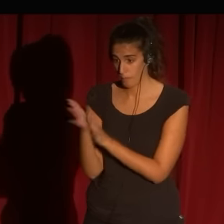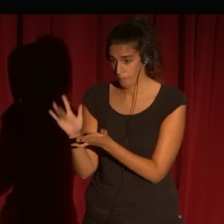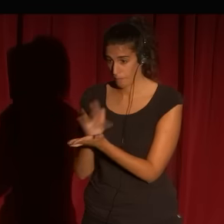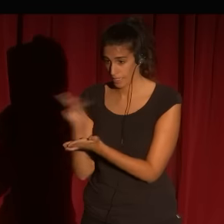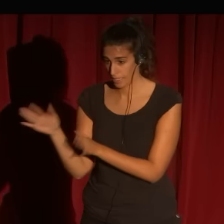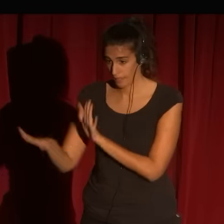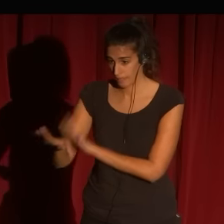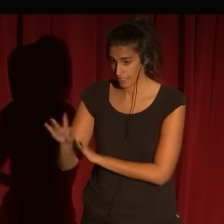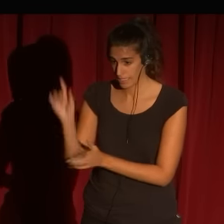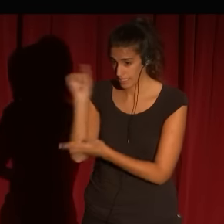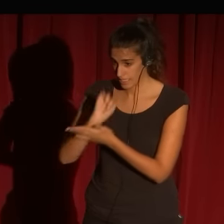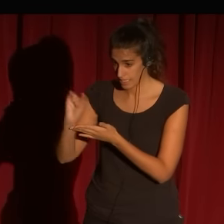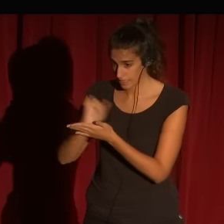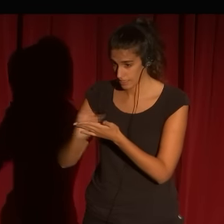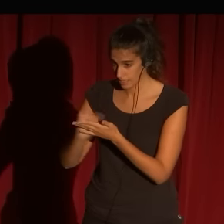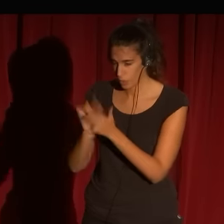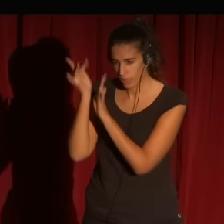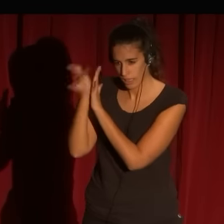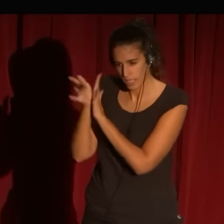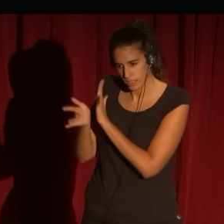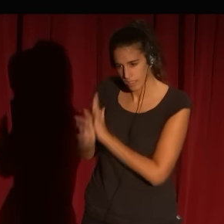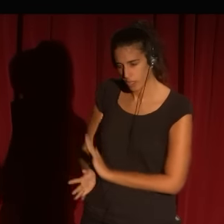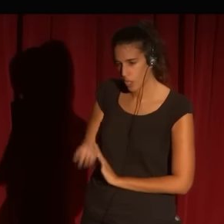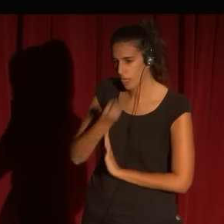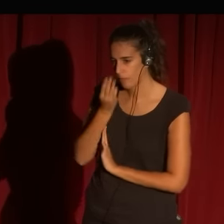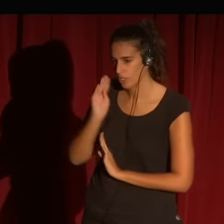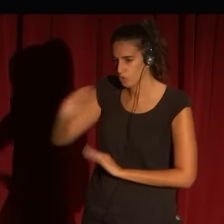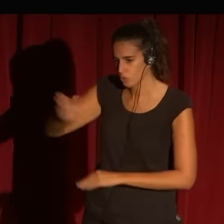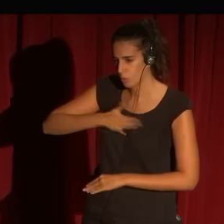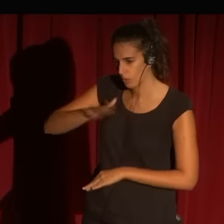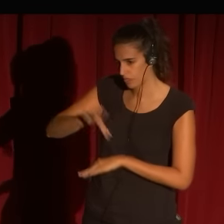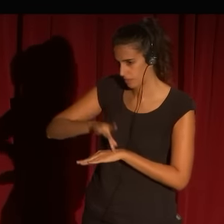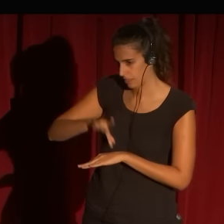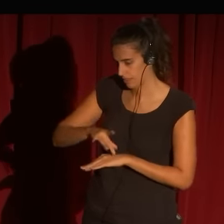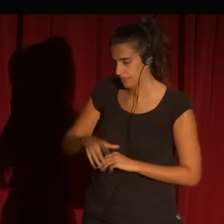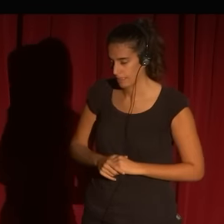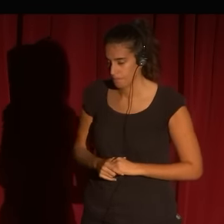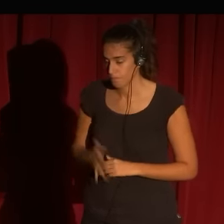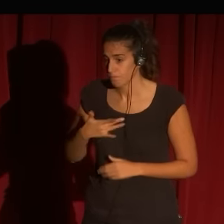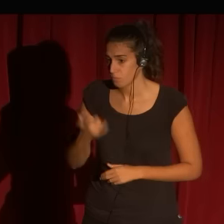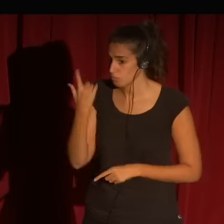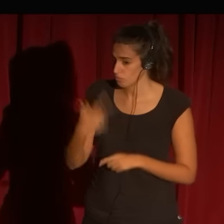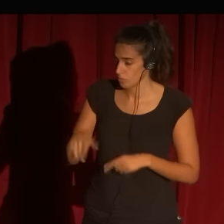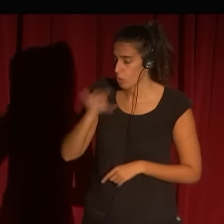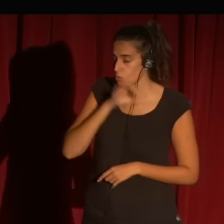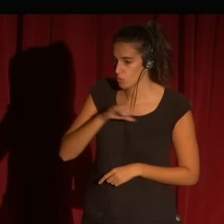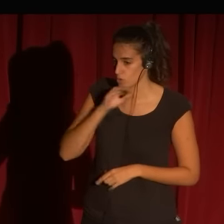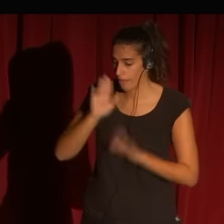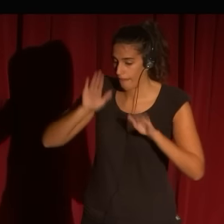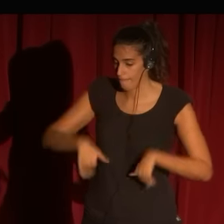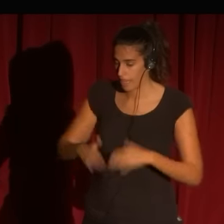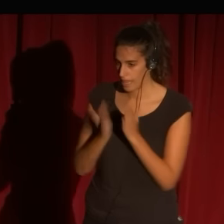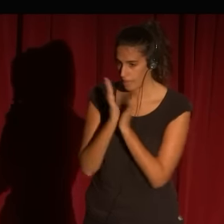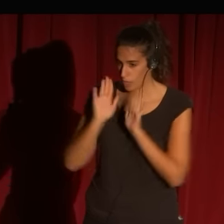página escrita impresa con una descripción de las plantas y de sus propiedades medicinales y curiosamente al final de ese libro en la